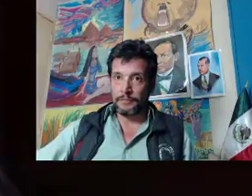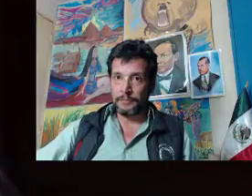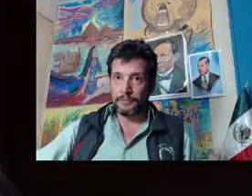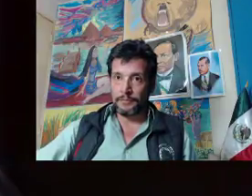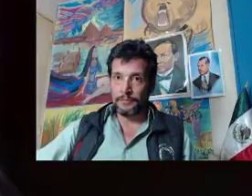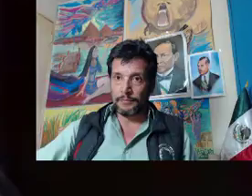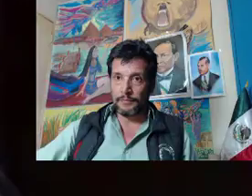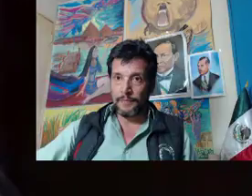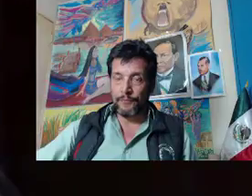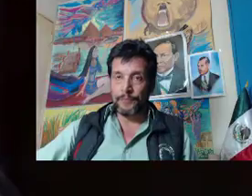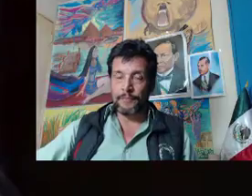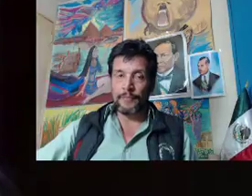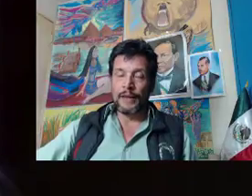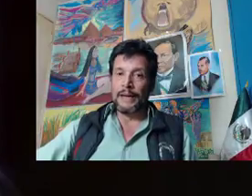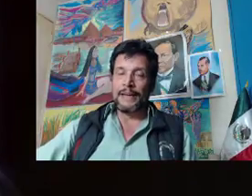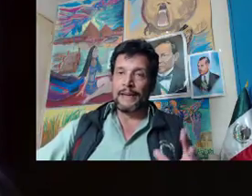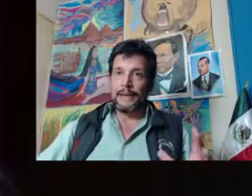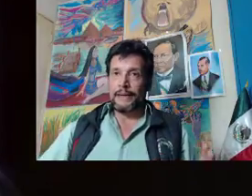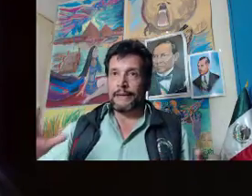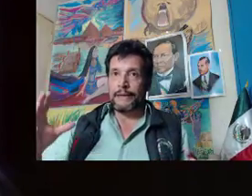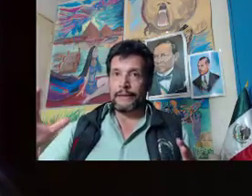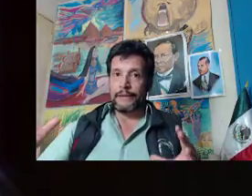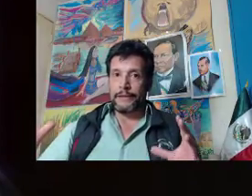atender. Sido flagelada.